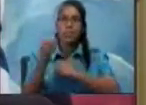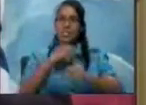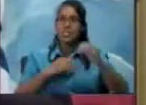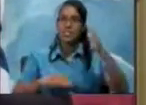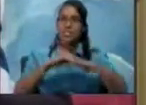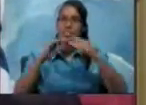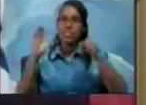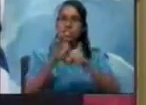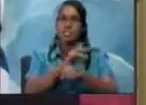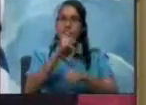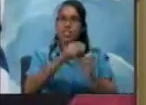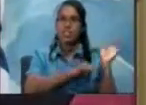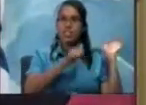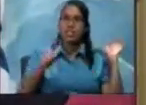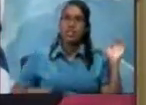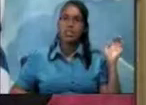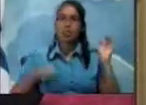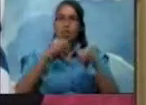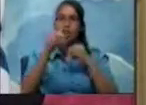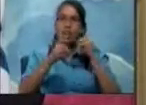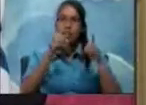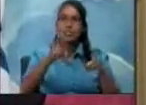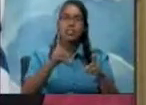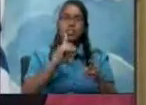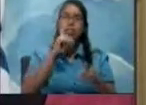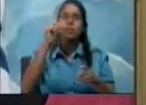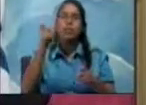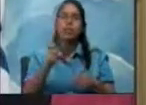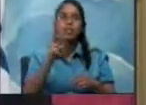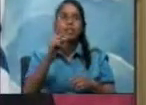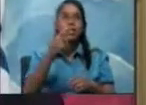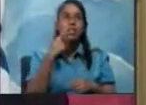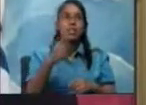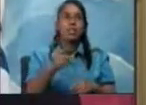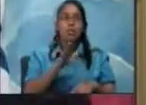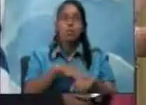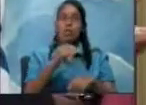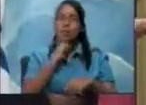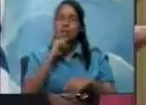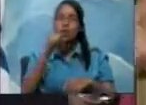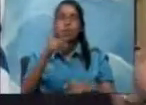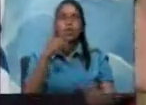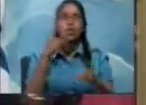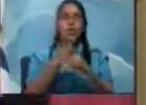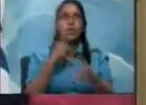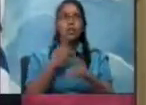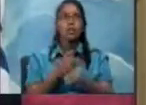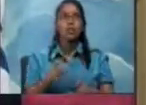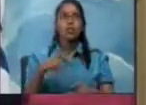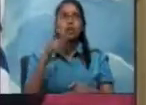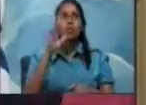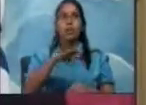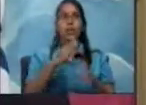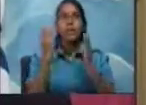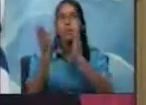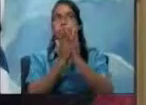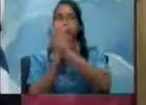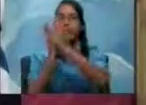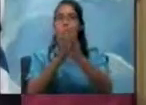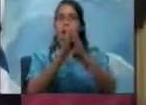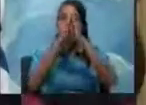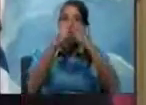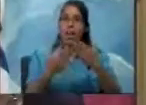alimentan el señor hace una interrogante a Pedro porque era uno de los discípulos cuando estudiamos la Biblia era el